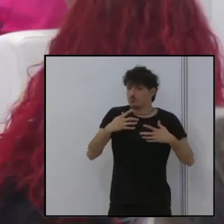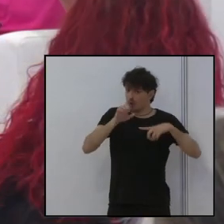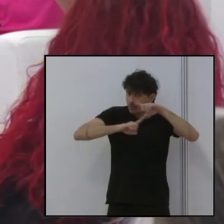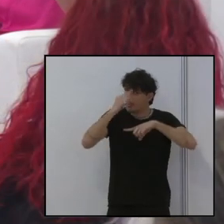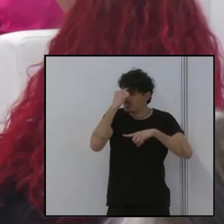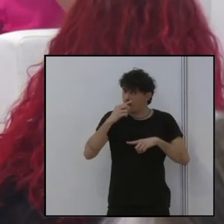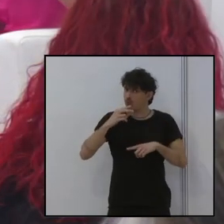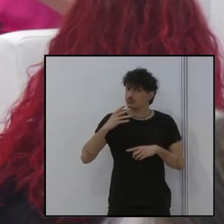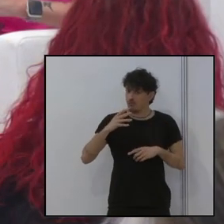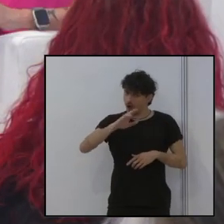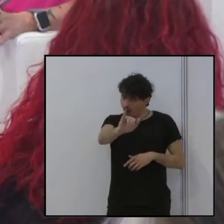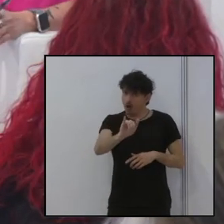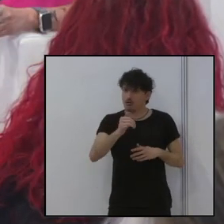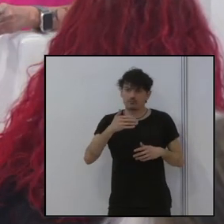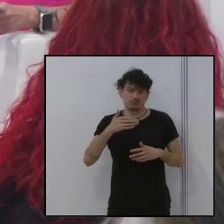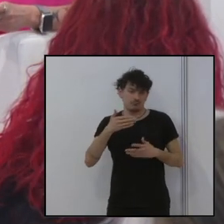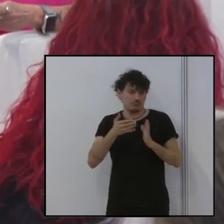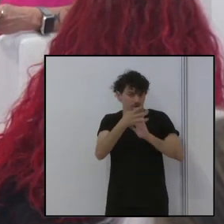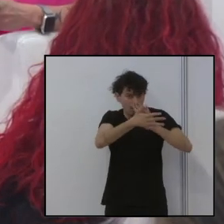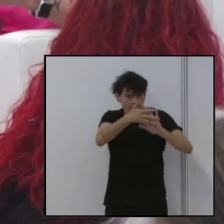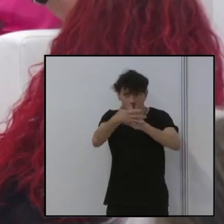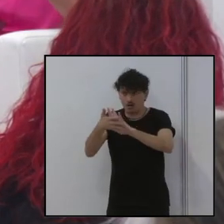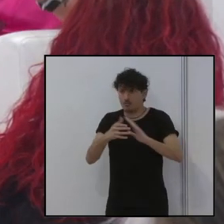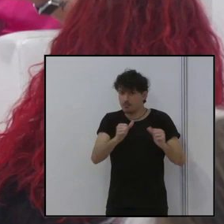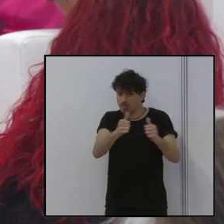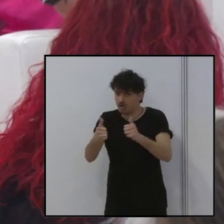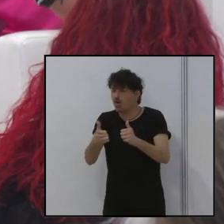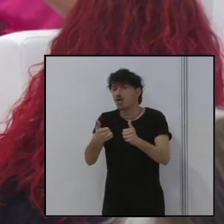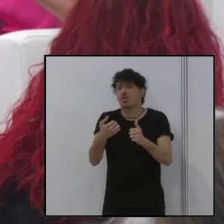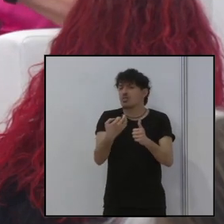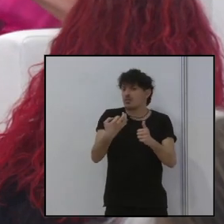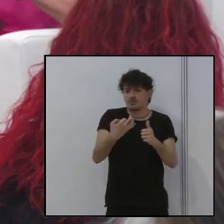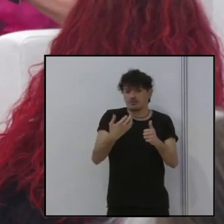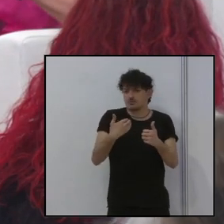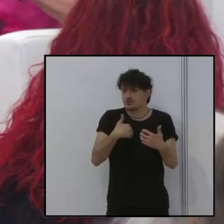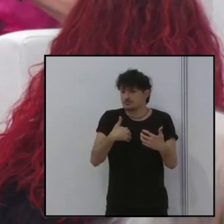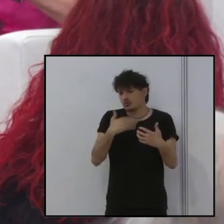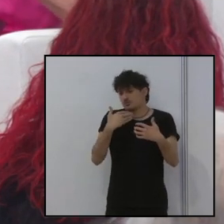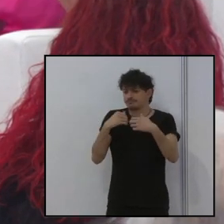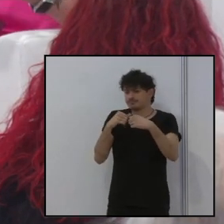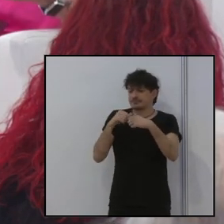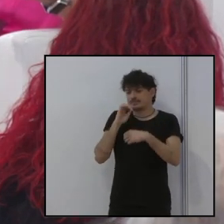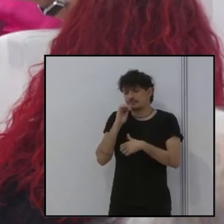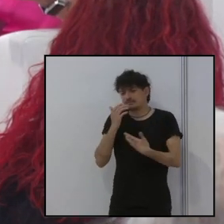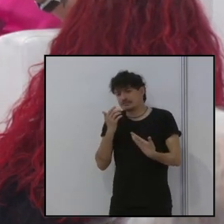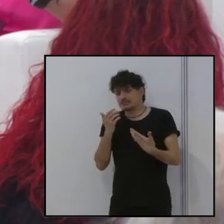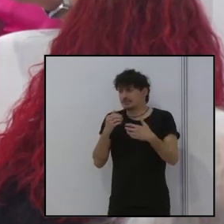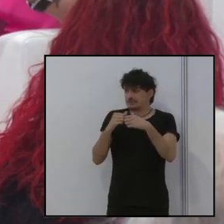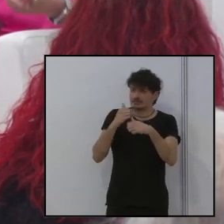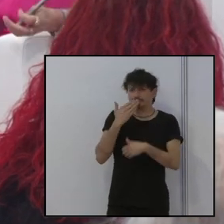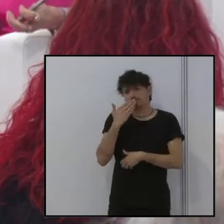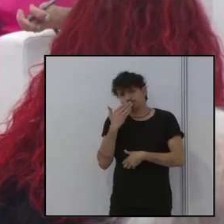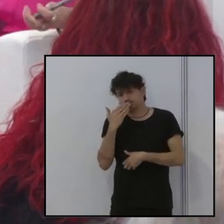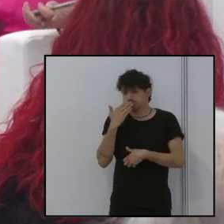Entonces, hay que hablar de ello también, o sea, no solo eso, y hay que romper ese tabú y ver, y sobre todo si eres conocido, más que más. Es decir,